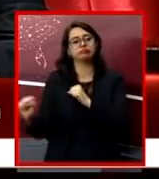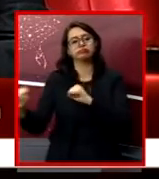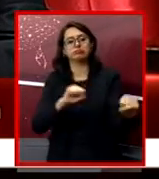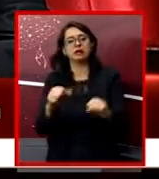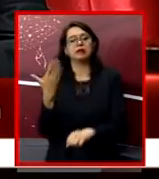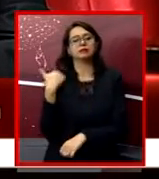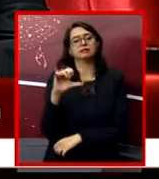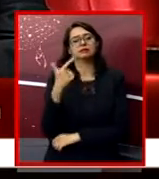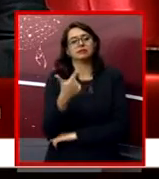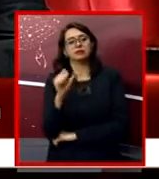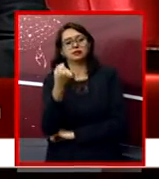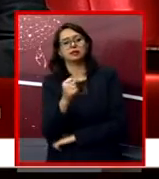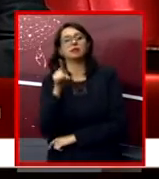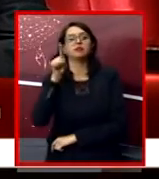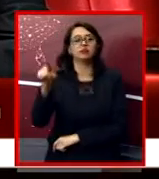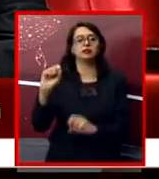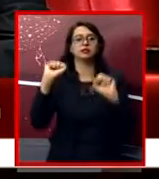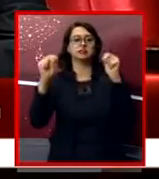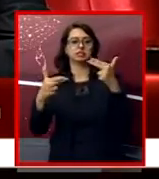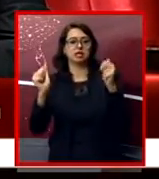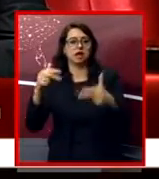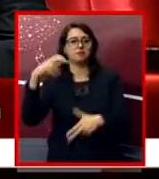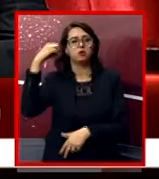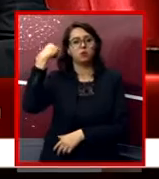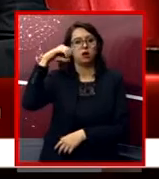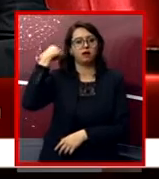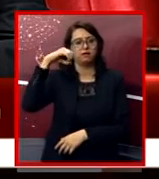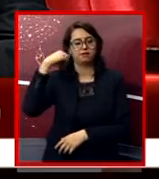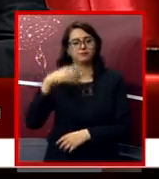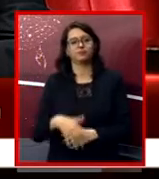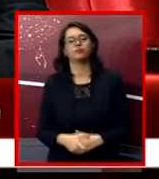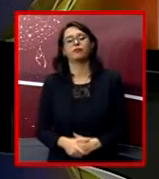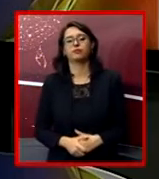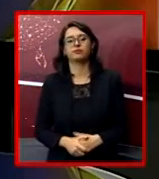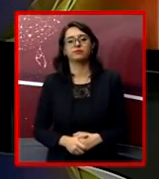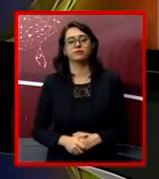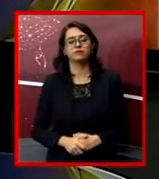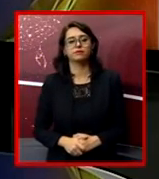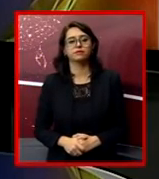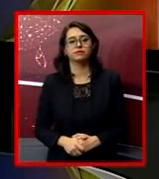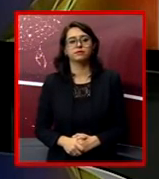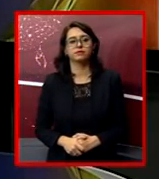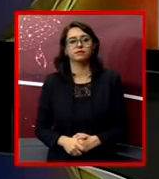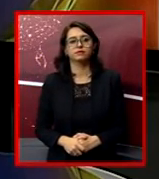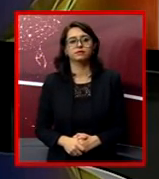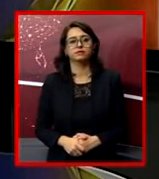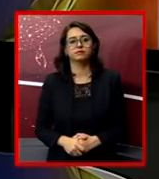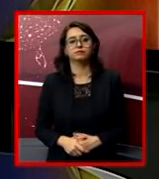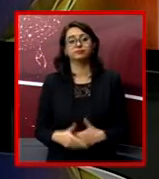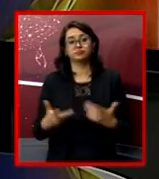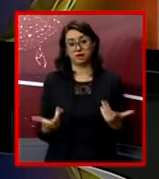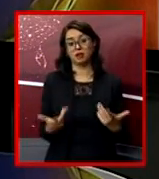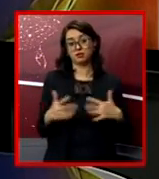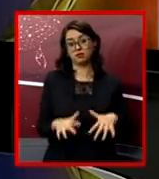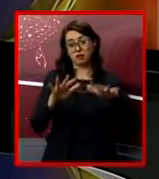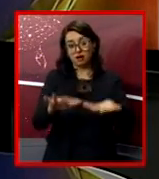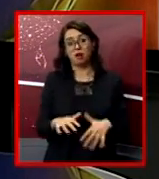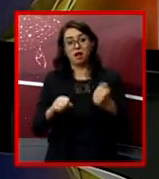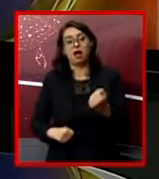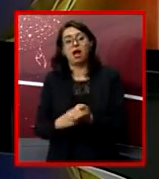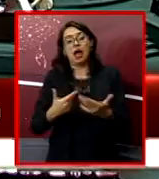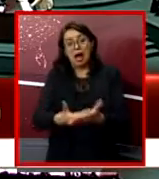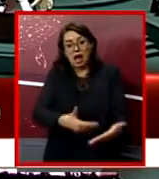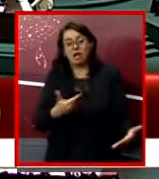septiembre, principalmente en los estados de Chiapas y Oaxaca. Previo al aval del Pleno, los grupos parlamentarios